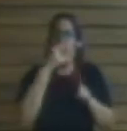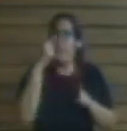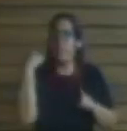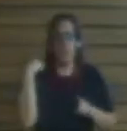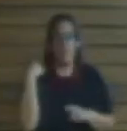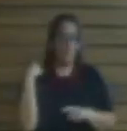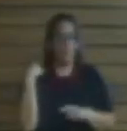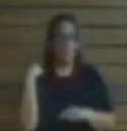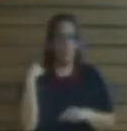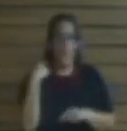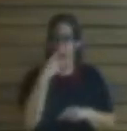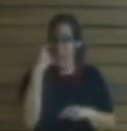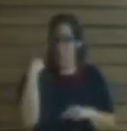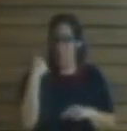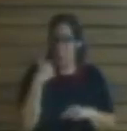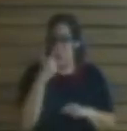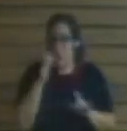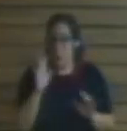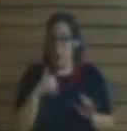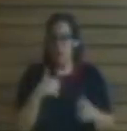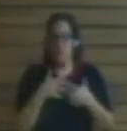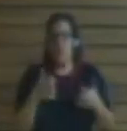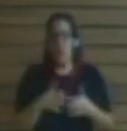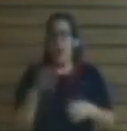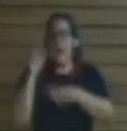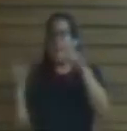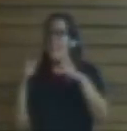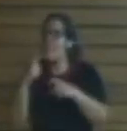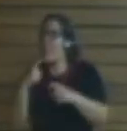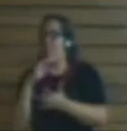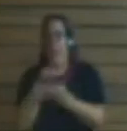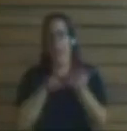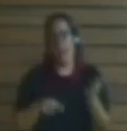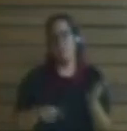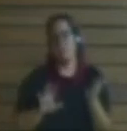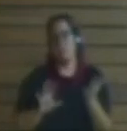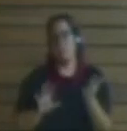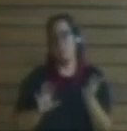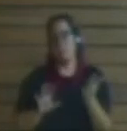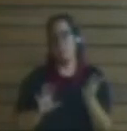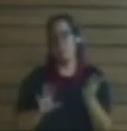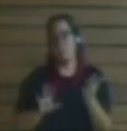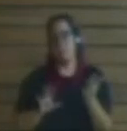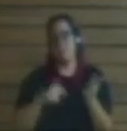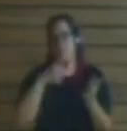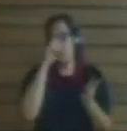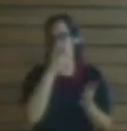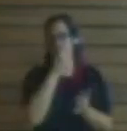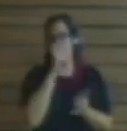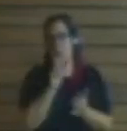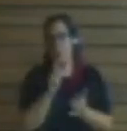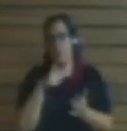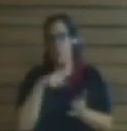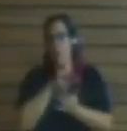un año, si no recuerdo mal, le leí lo que decía la gente. No sé si lo recuerda usted. Leí un